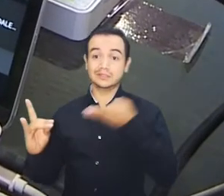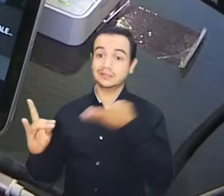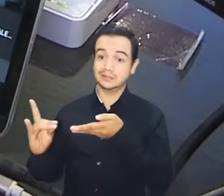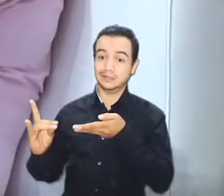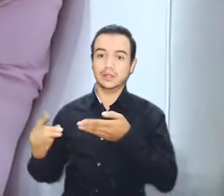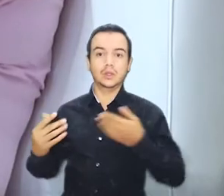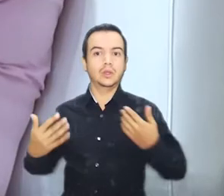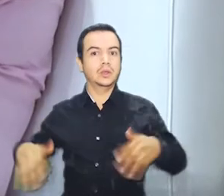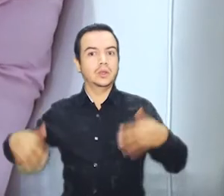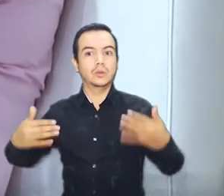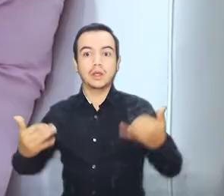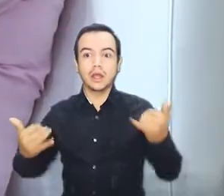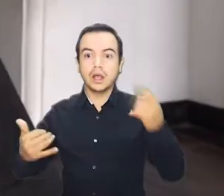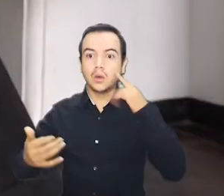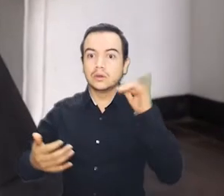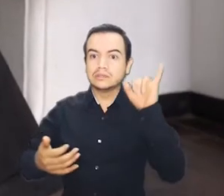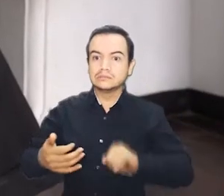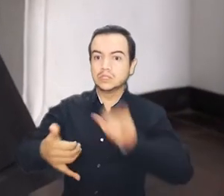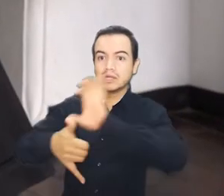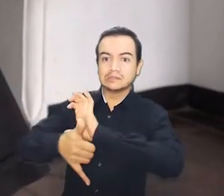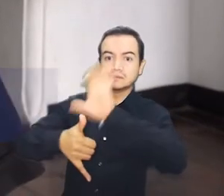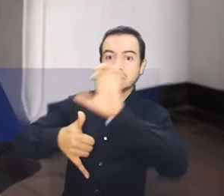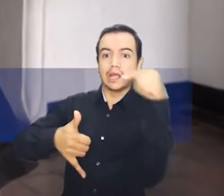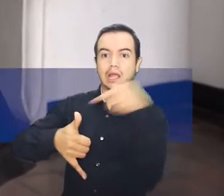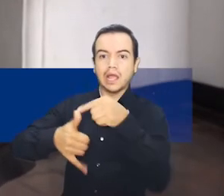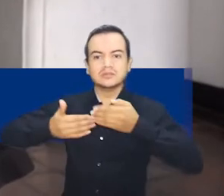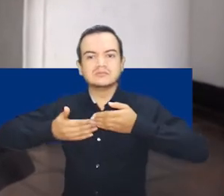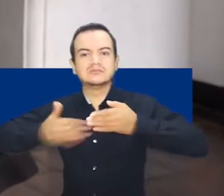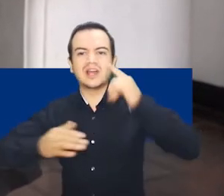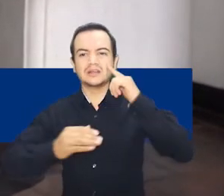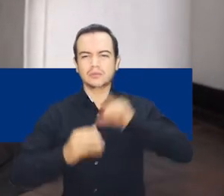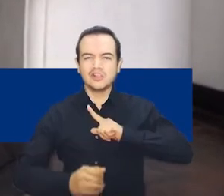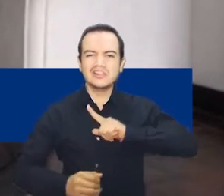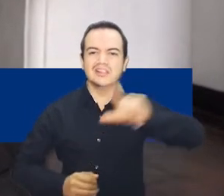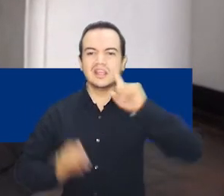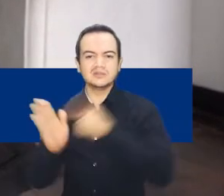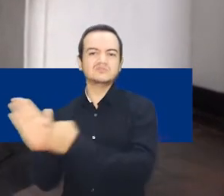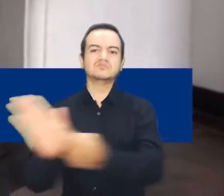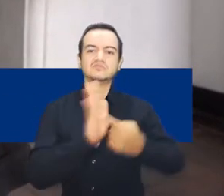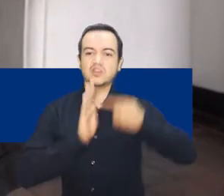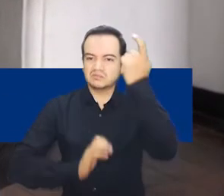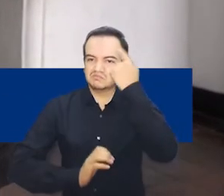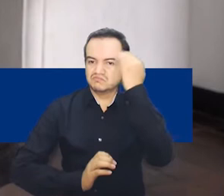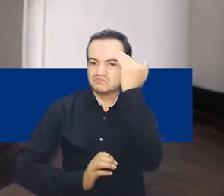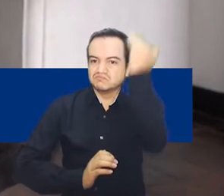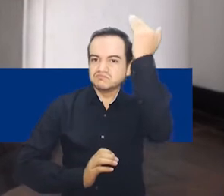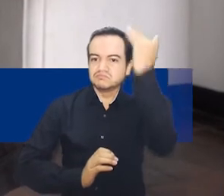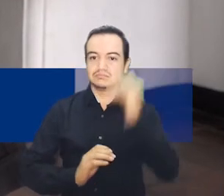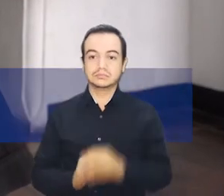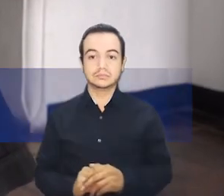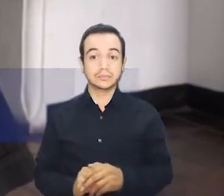Universidad del Magdalena se ha convertido en el faro de la intelectualidad de la región Caribe. Esta